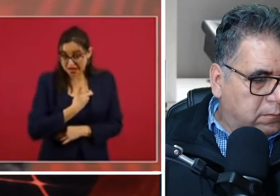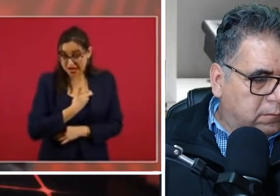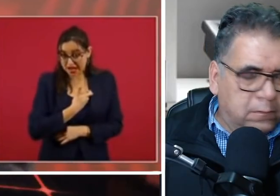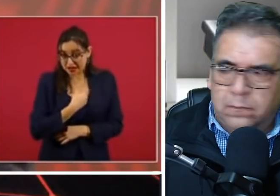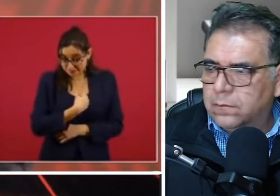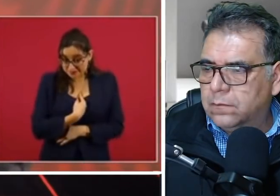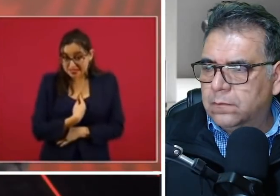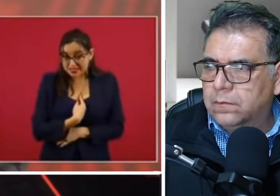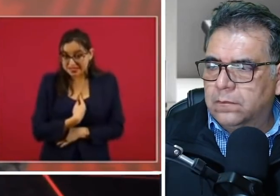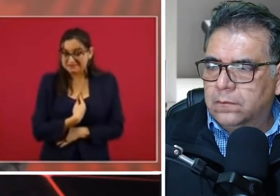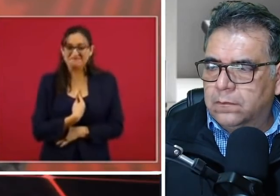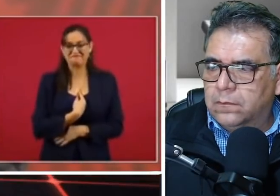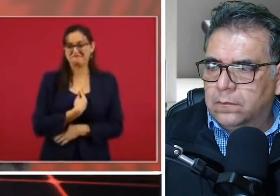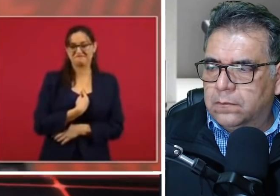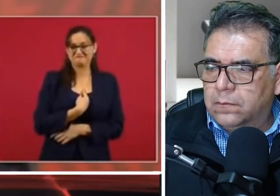no